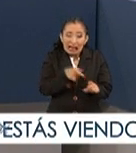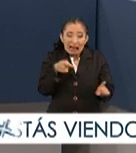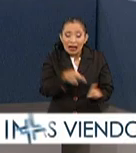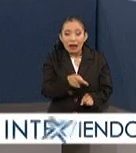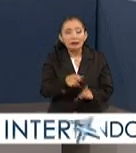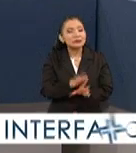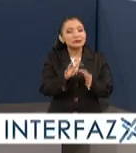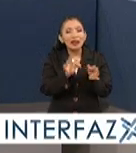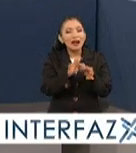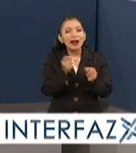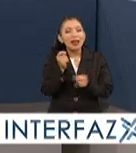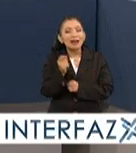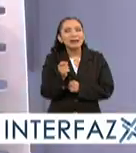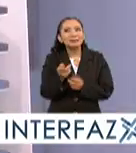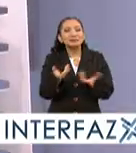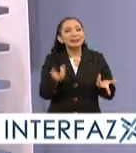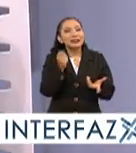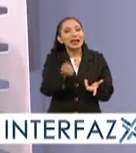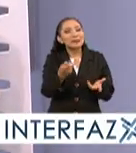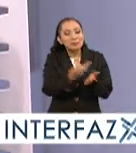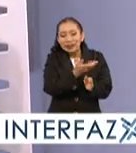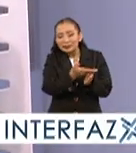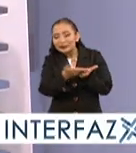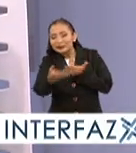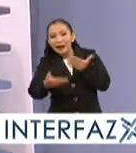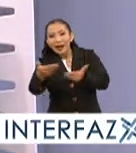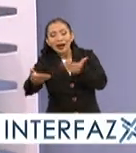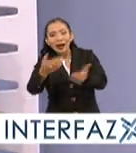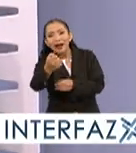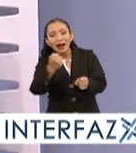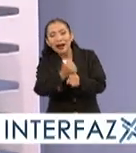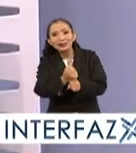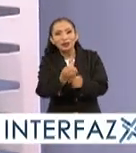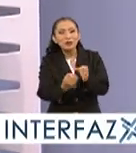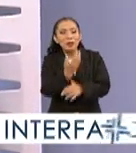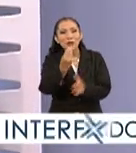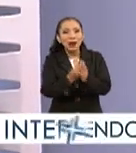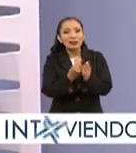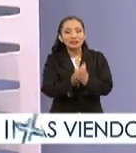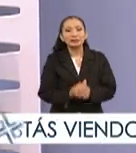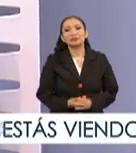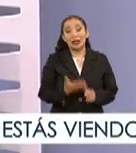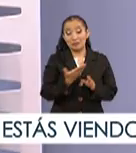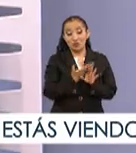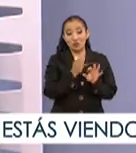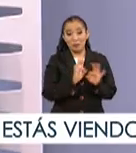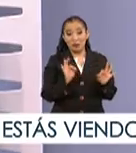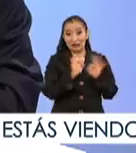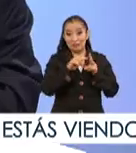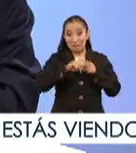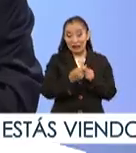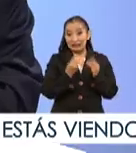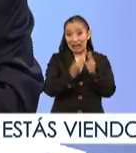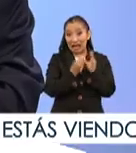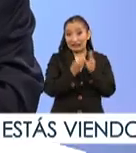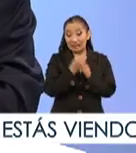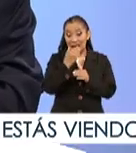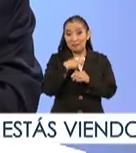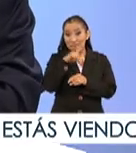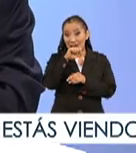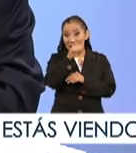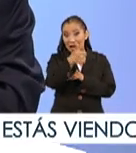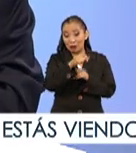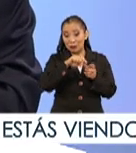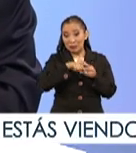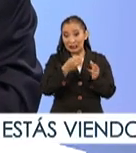subsecretario. Cuéntenos un poco qué es lo que va a suceder durante este ciclo escolar. Bueno, es muy importante el inicio del ciclo escolar el próximo 20